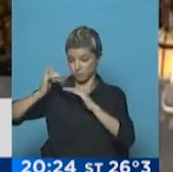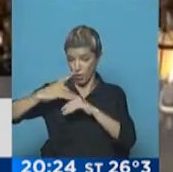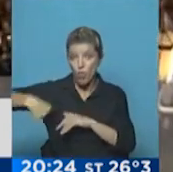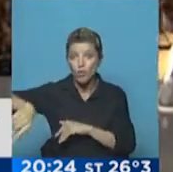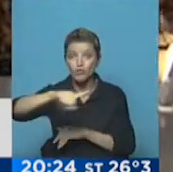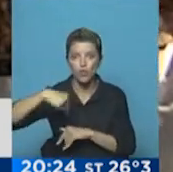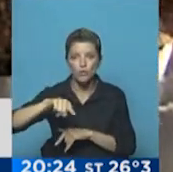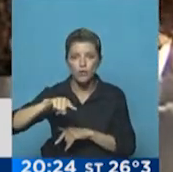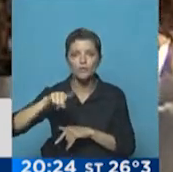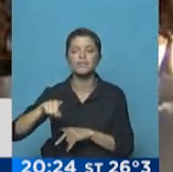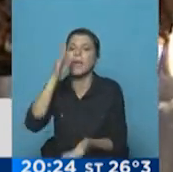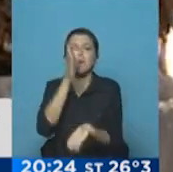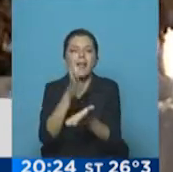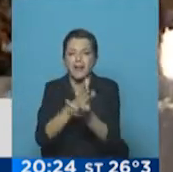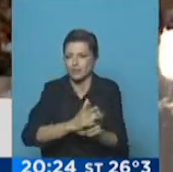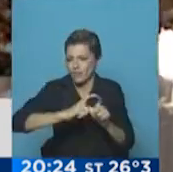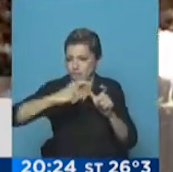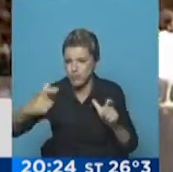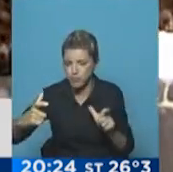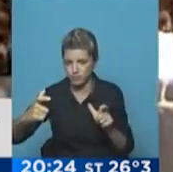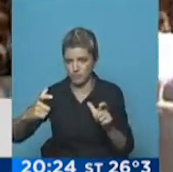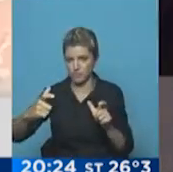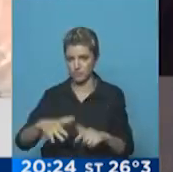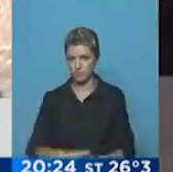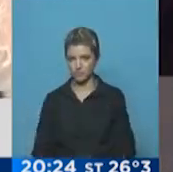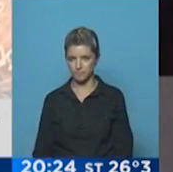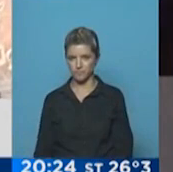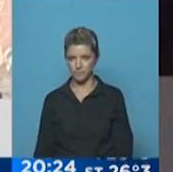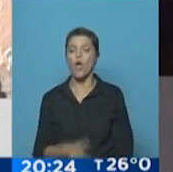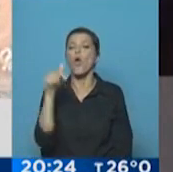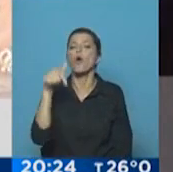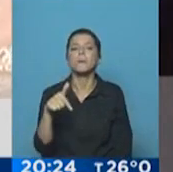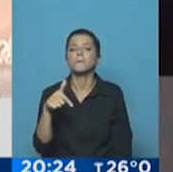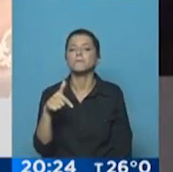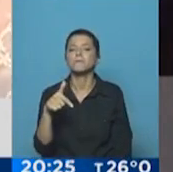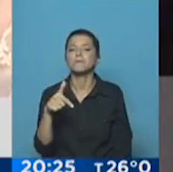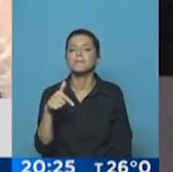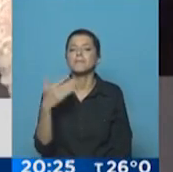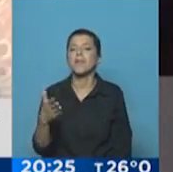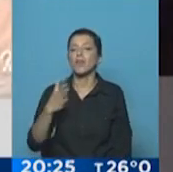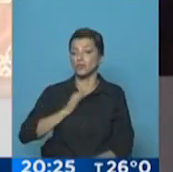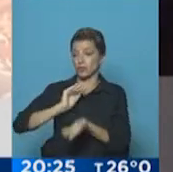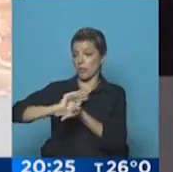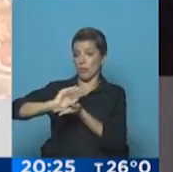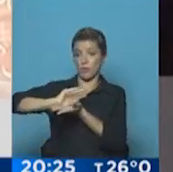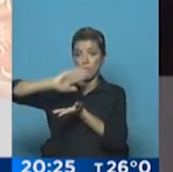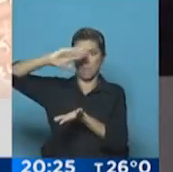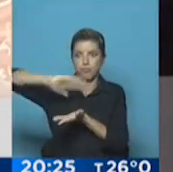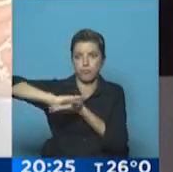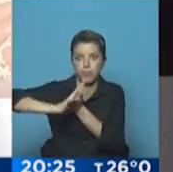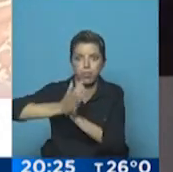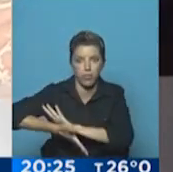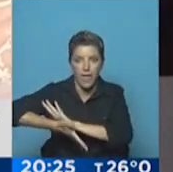esta Argentina de mayores derechos, esta Argentina que dejamos desendeudada como